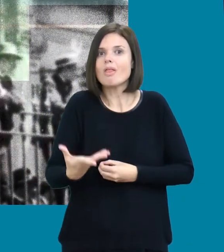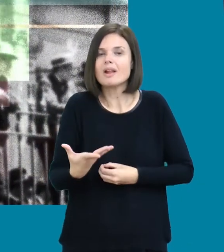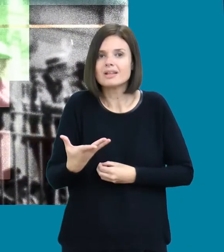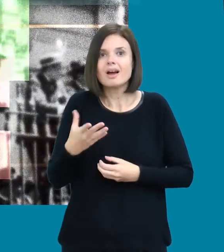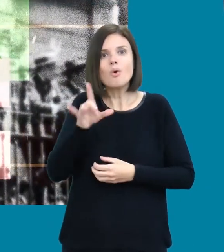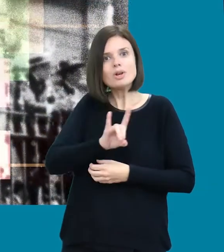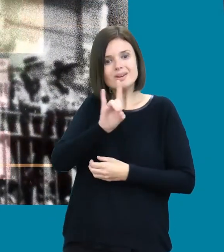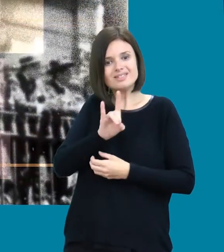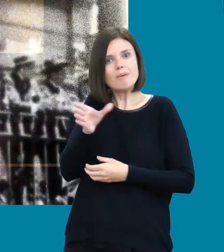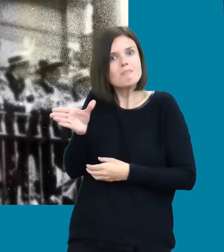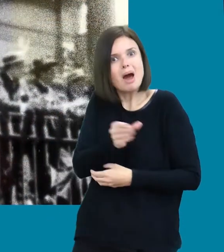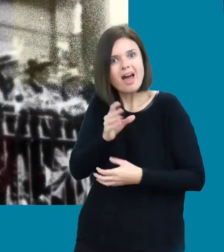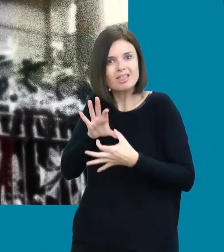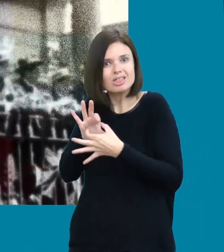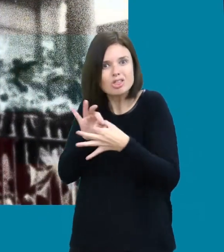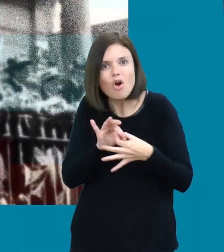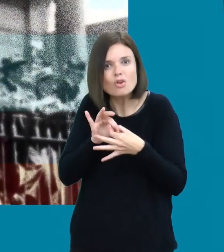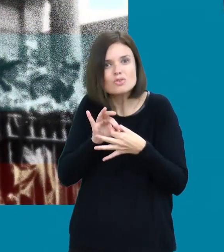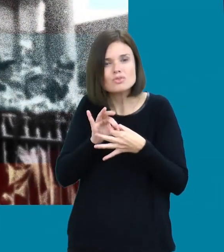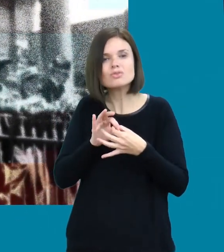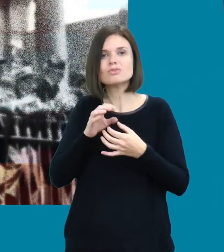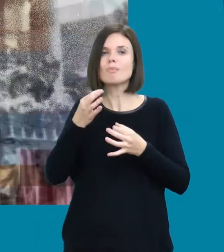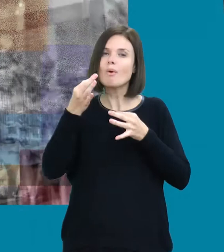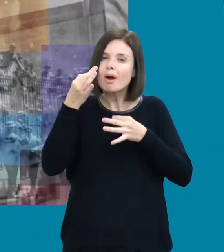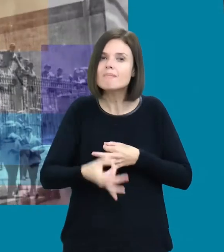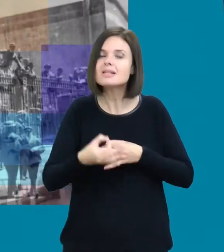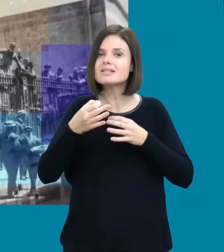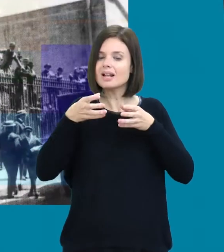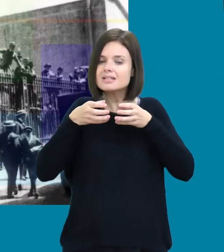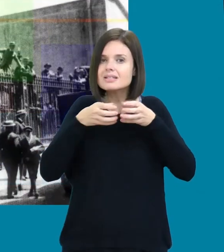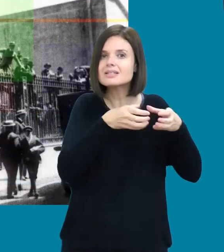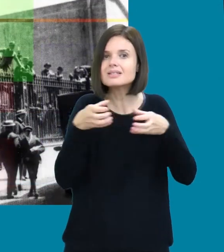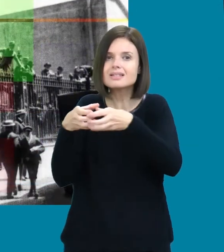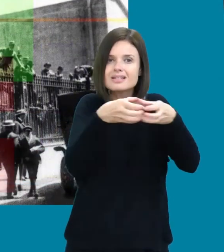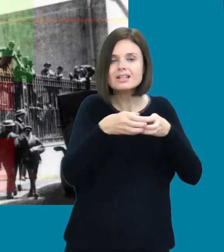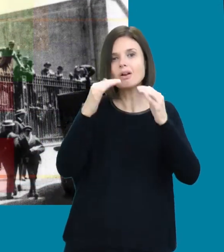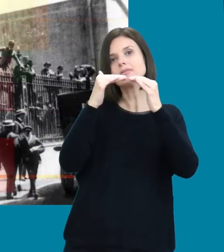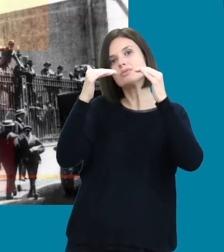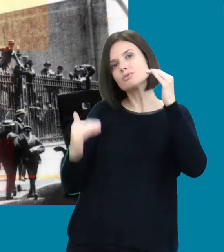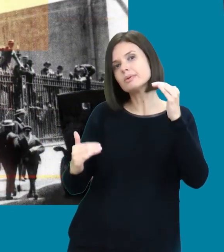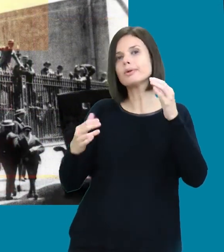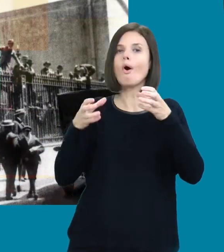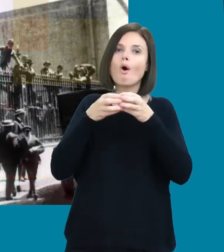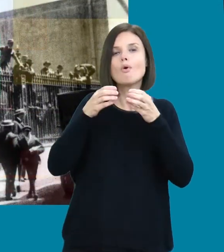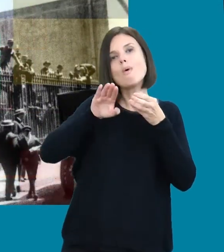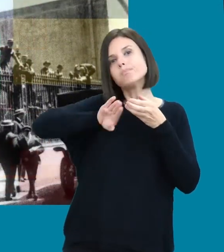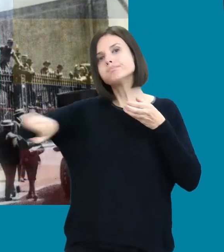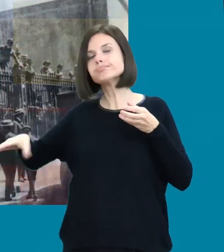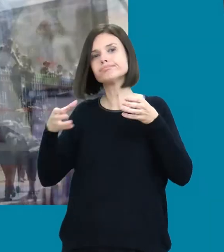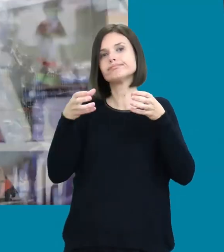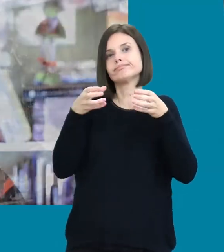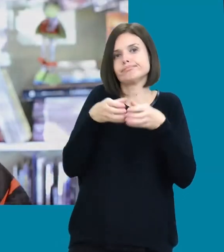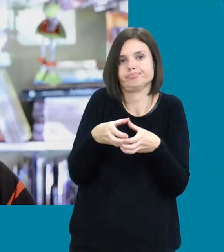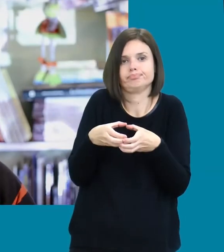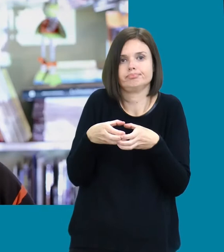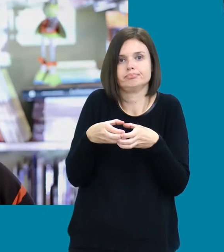pueblo, especialmente a los sectores que hoy técnicamente llamamos los sectores subalternos o excluidos. Entonces,